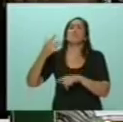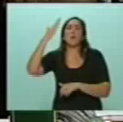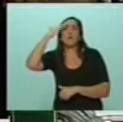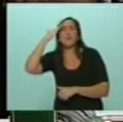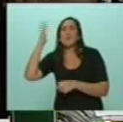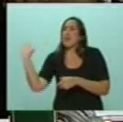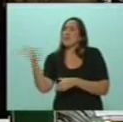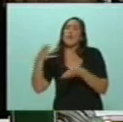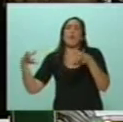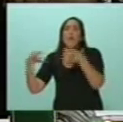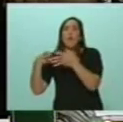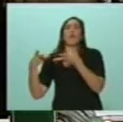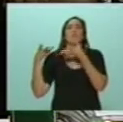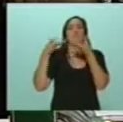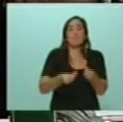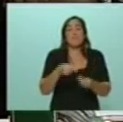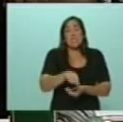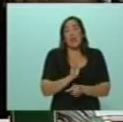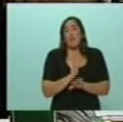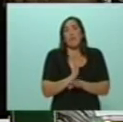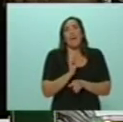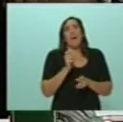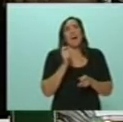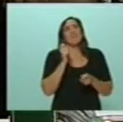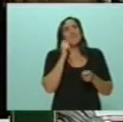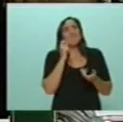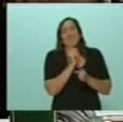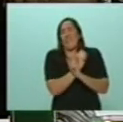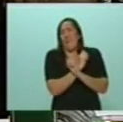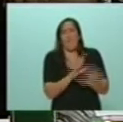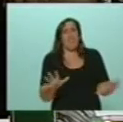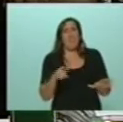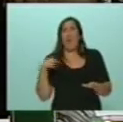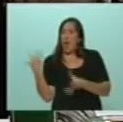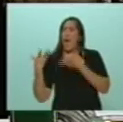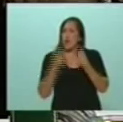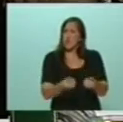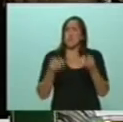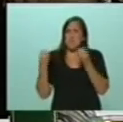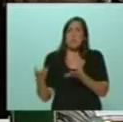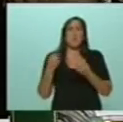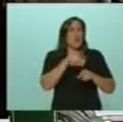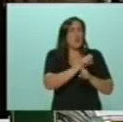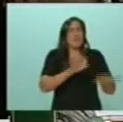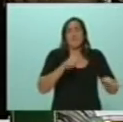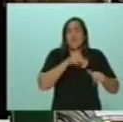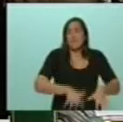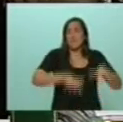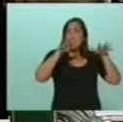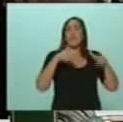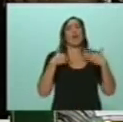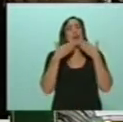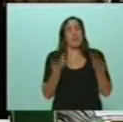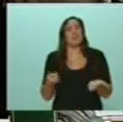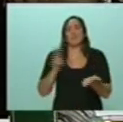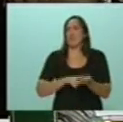que colaboraron con esta inmensa desgracia que tuvimos los argentinos, agradecerles una vez más a todos y